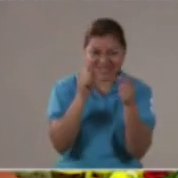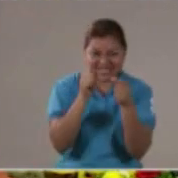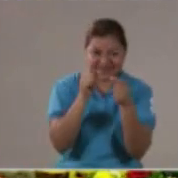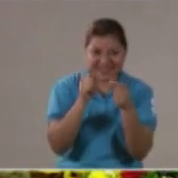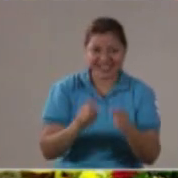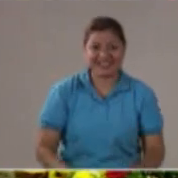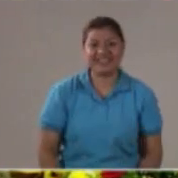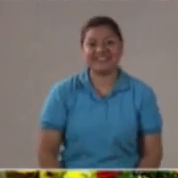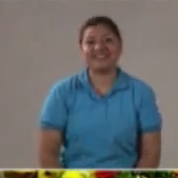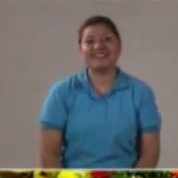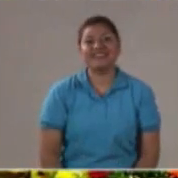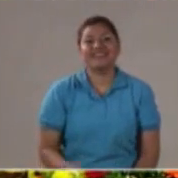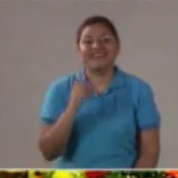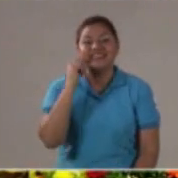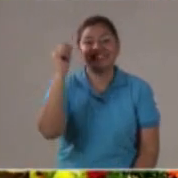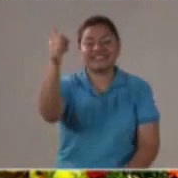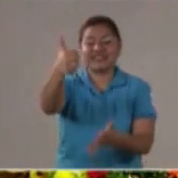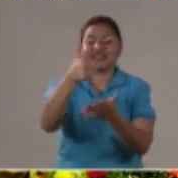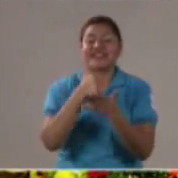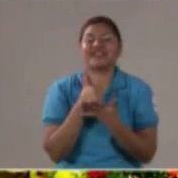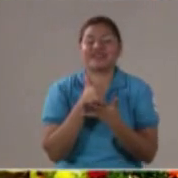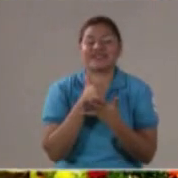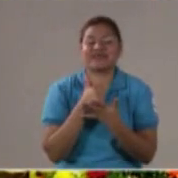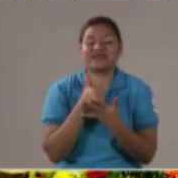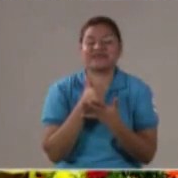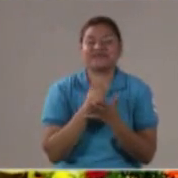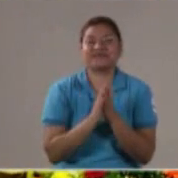Ay, Señor, ayúdame, Padre Santo,